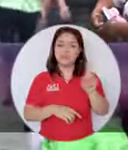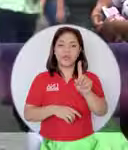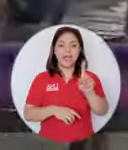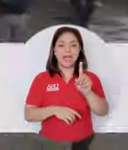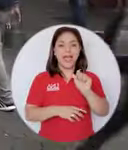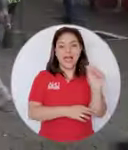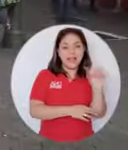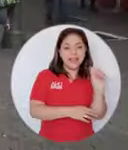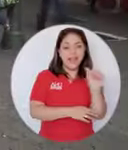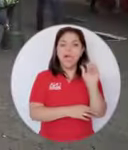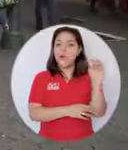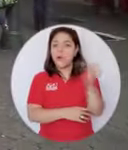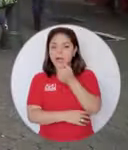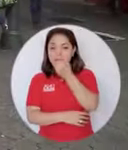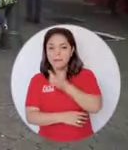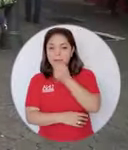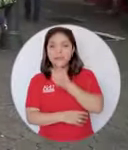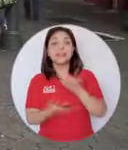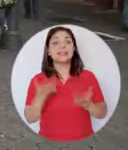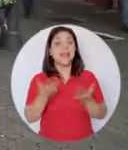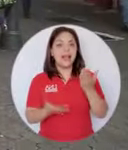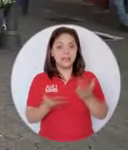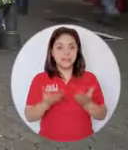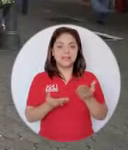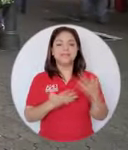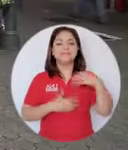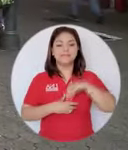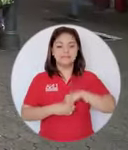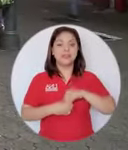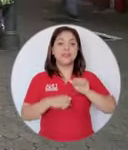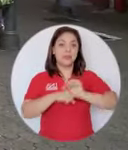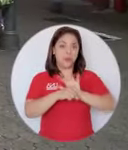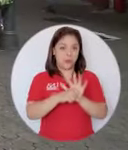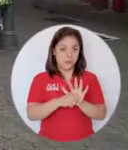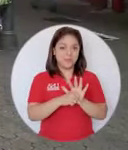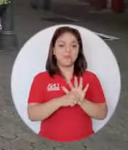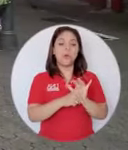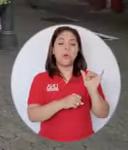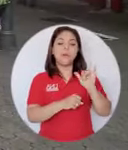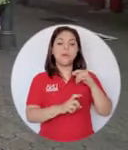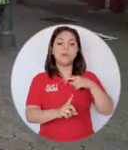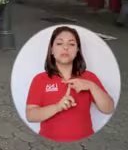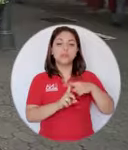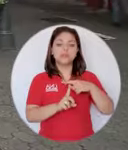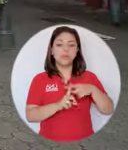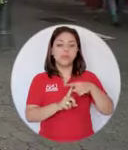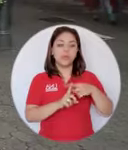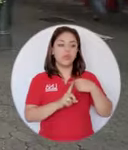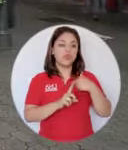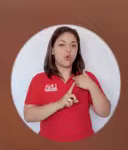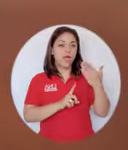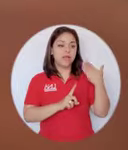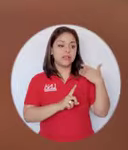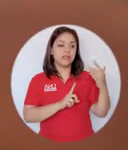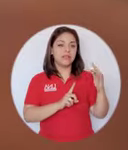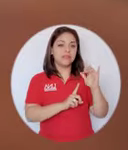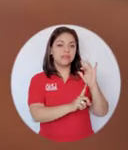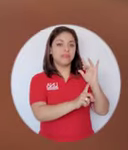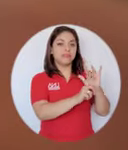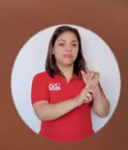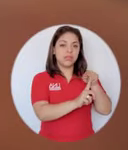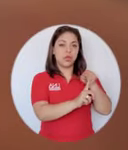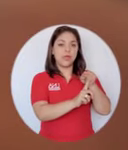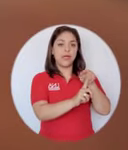un caso positivo por nexo epidemiológico, ese contacto positivo con la persona confirmada. Es muy importante tener